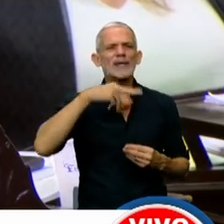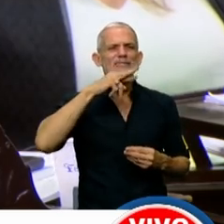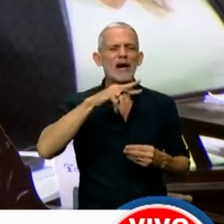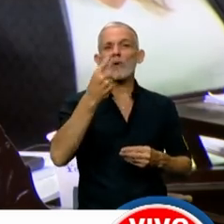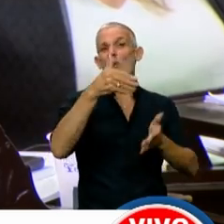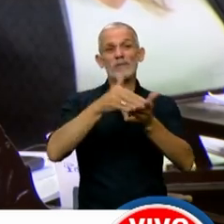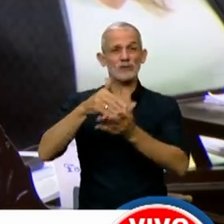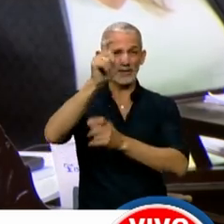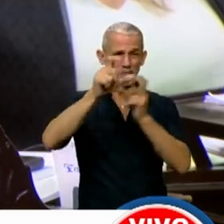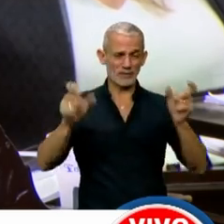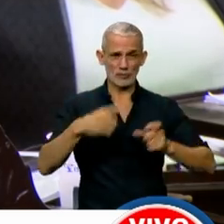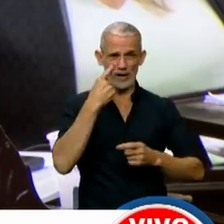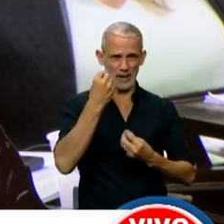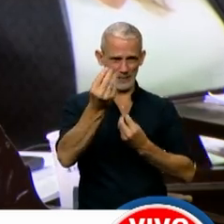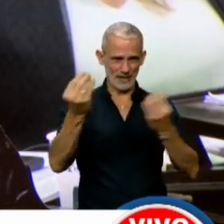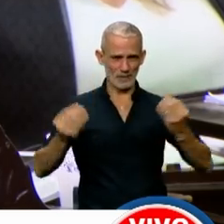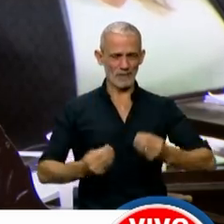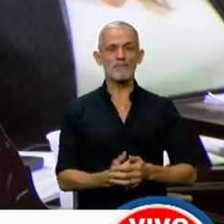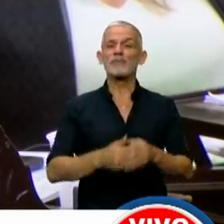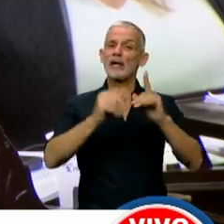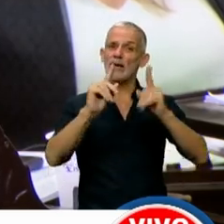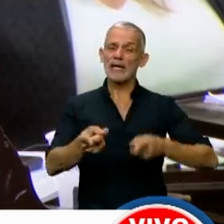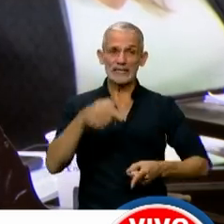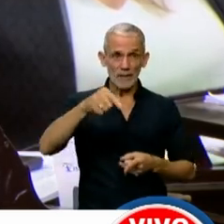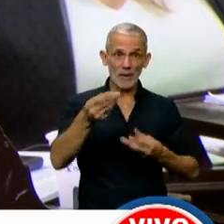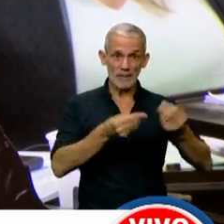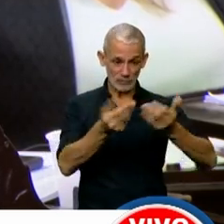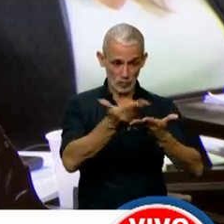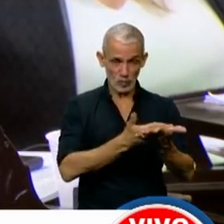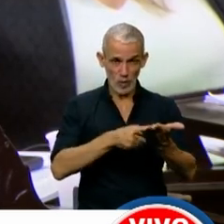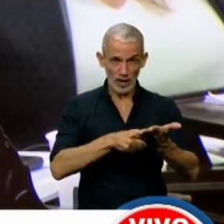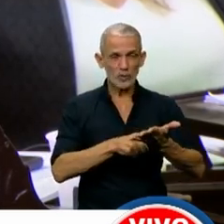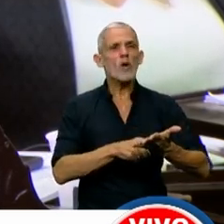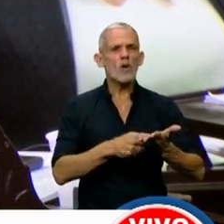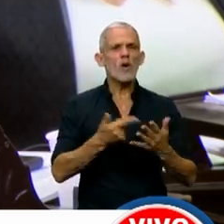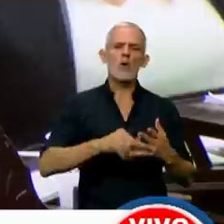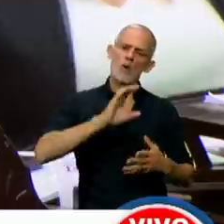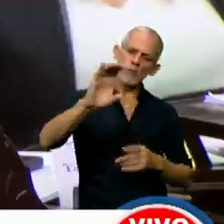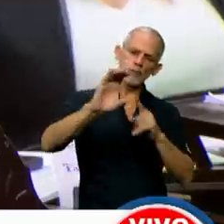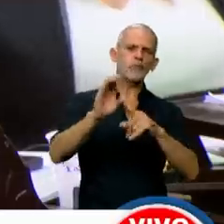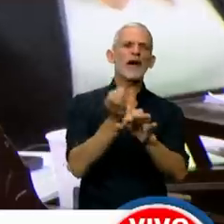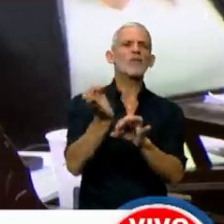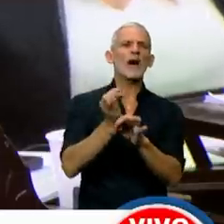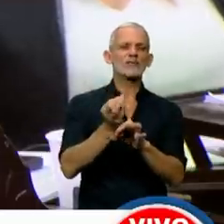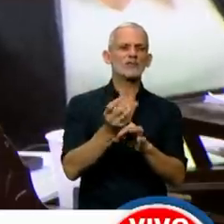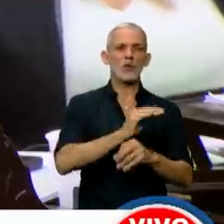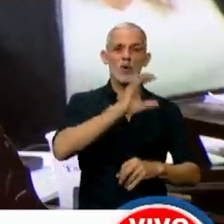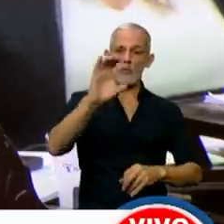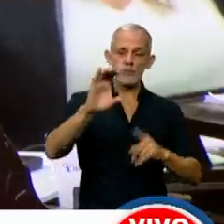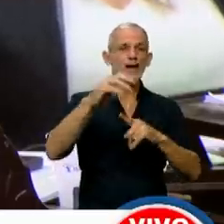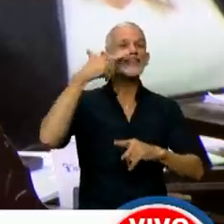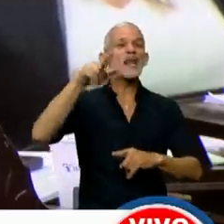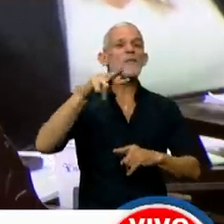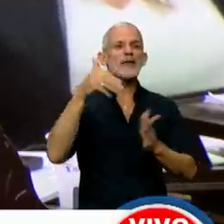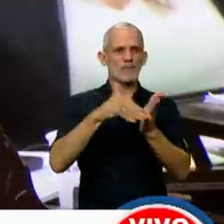millón de habitantes también en este presupuesto está destinado para la educación casi tres mil